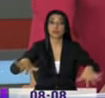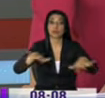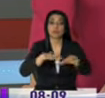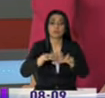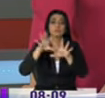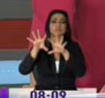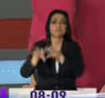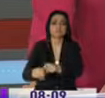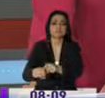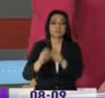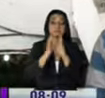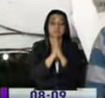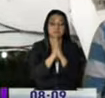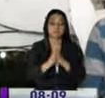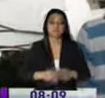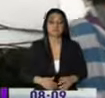ciudad.